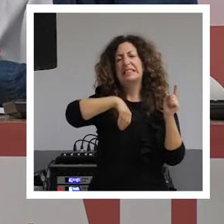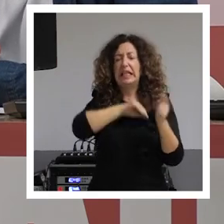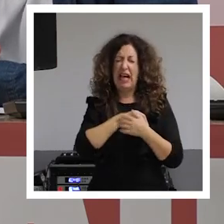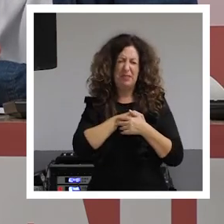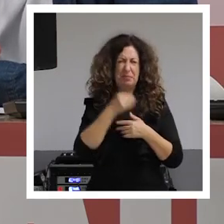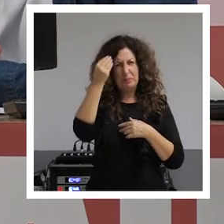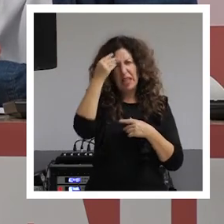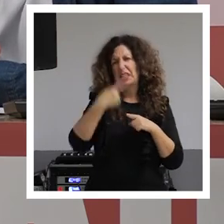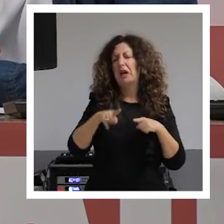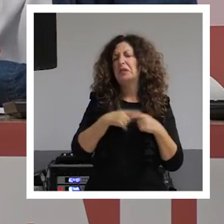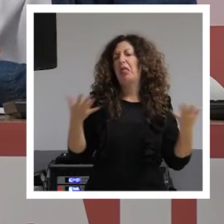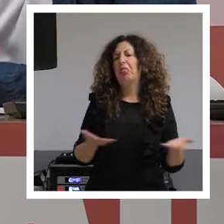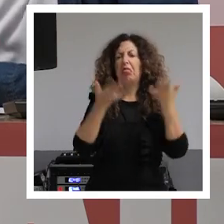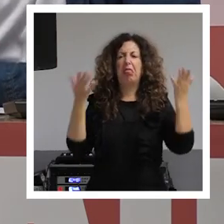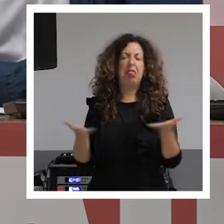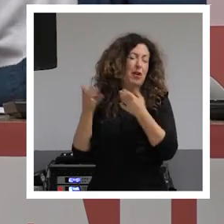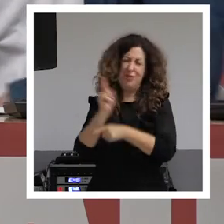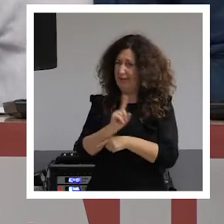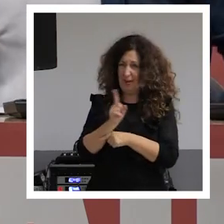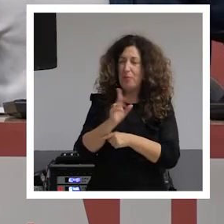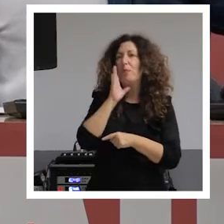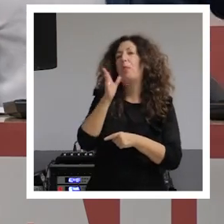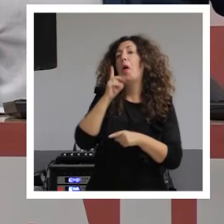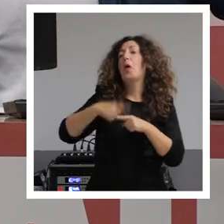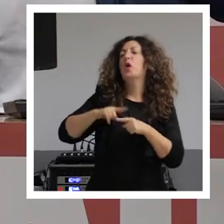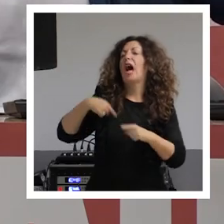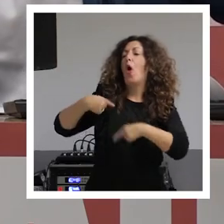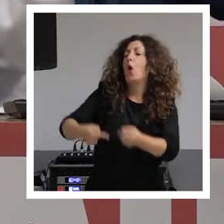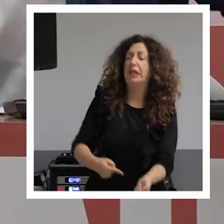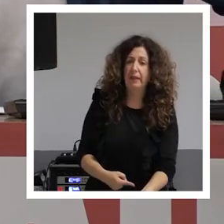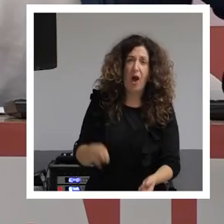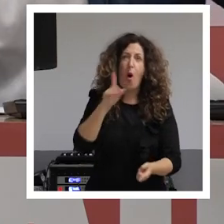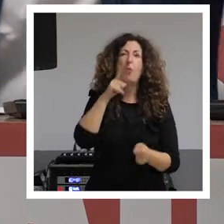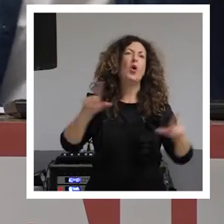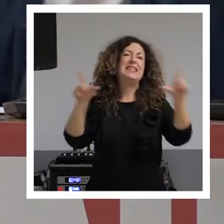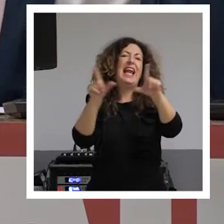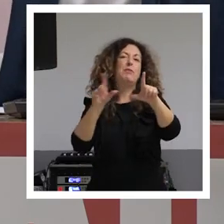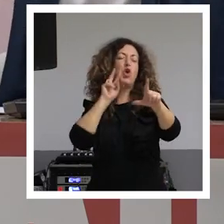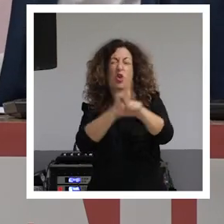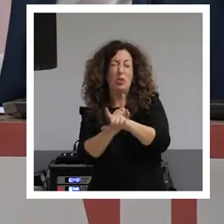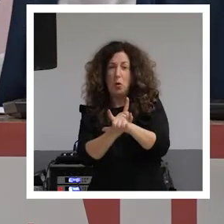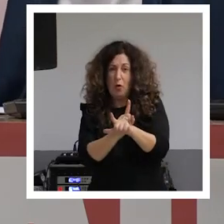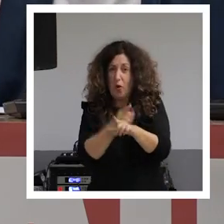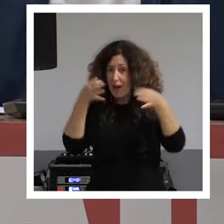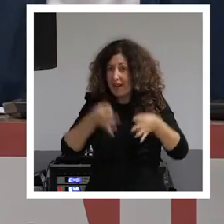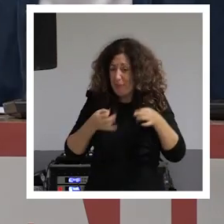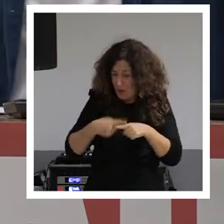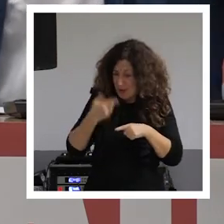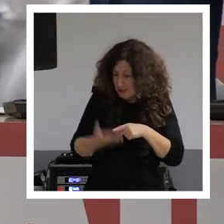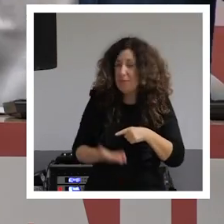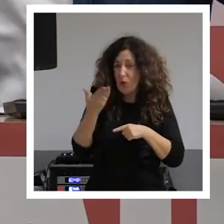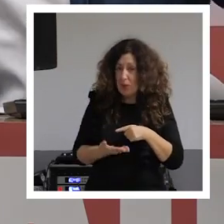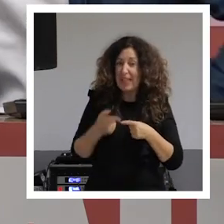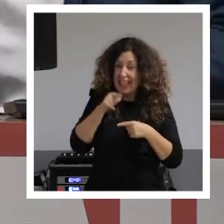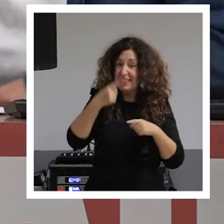pequeñas ni menos importantes porque afecten a la cotidianidad ni porque no salgan en la tele son cosas realmente importantes y de hecho